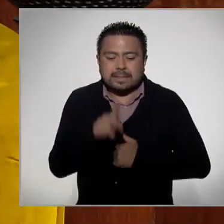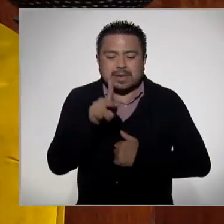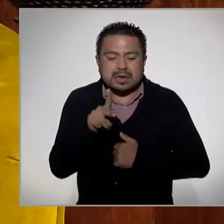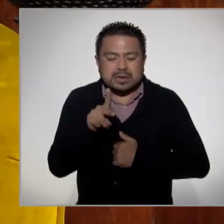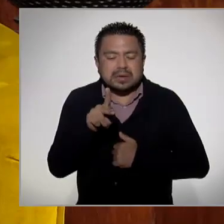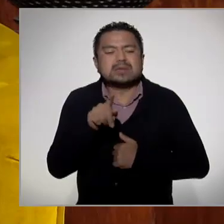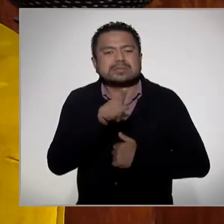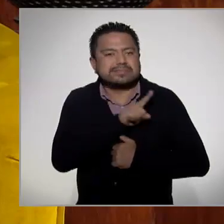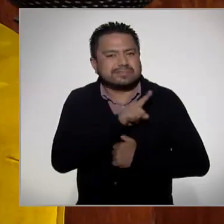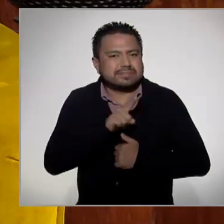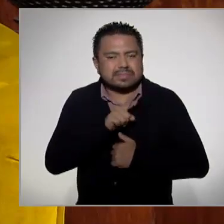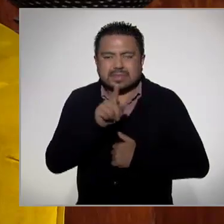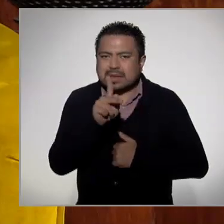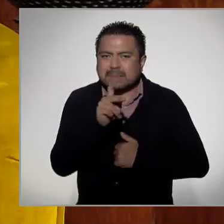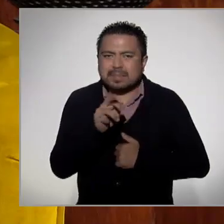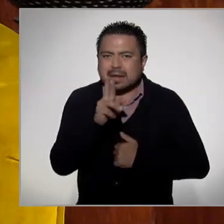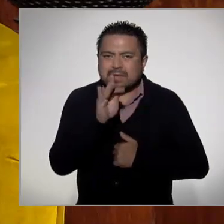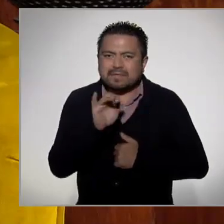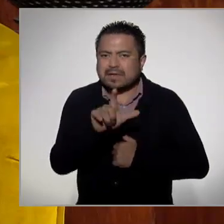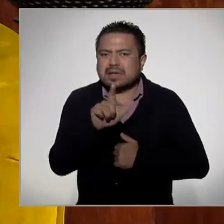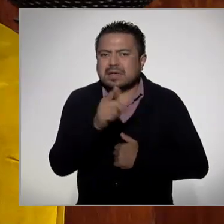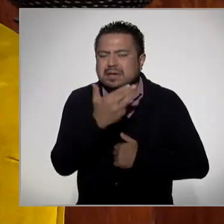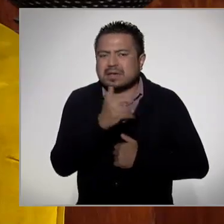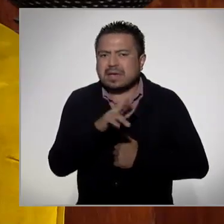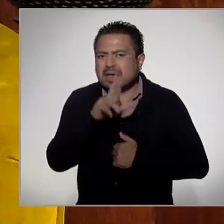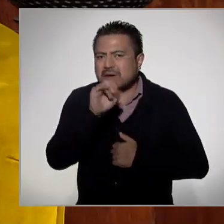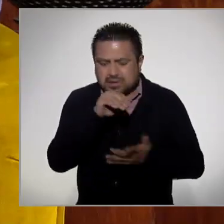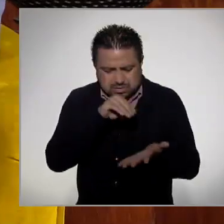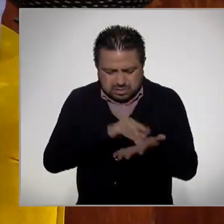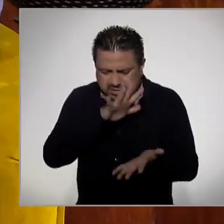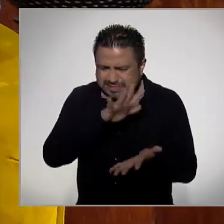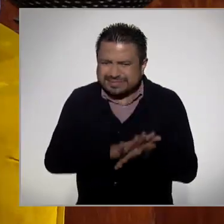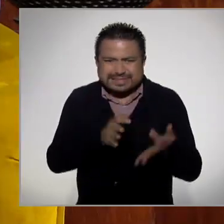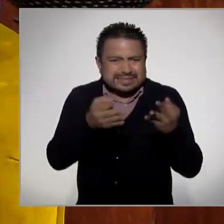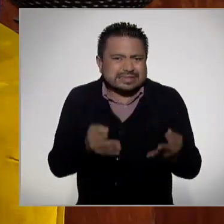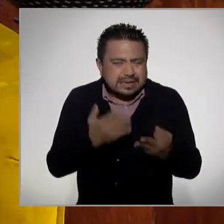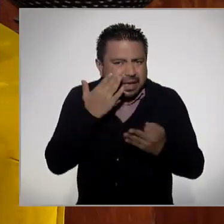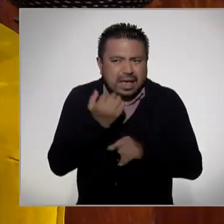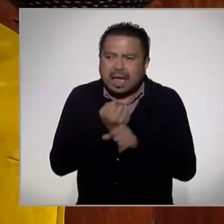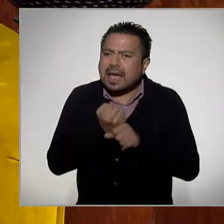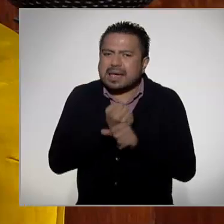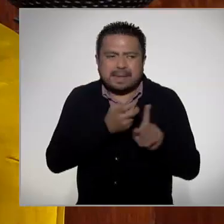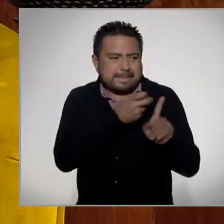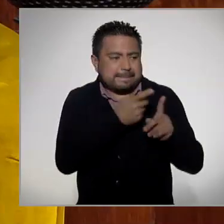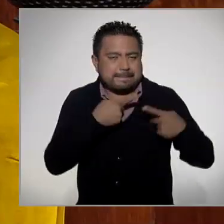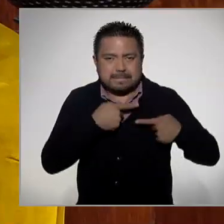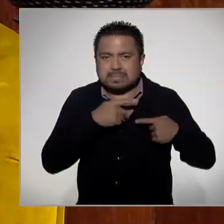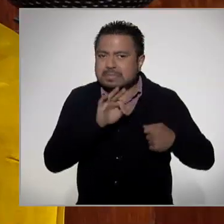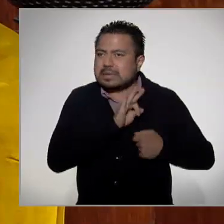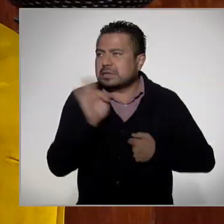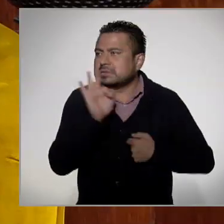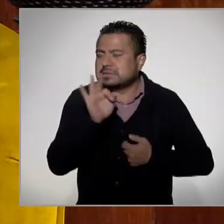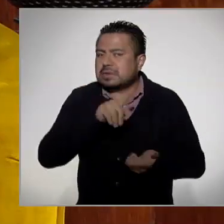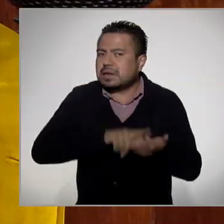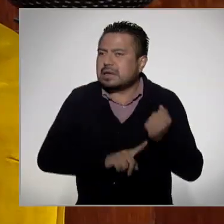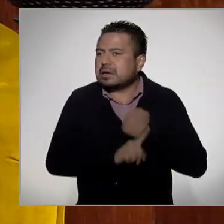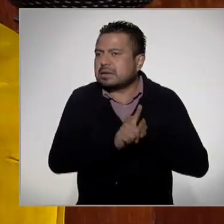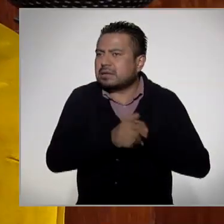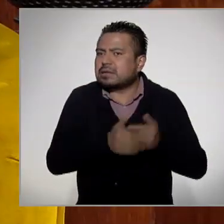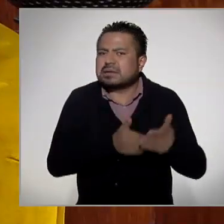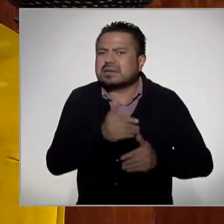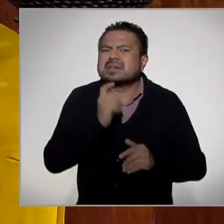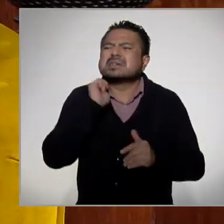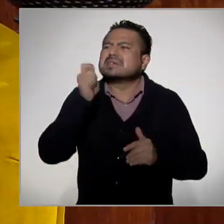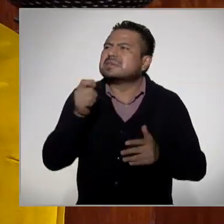hierro se pide un perfil de hierro para corroborar que la anemia de ese individuo sea por deficiencia de hierro que este